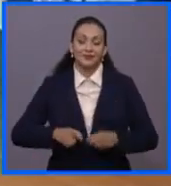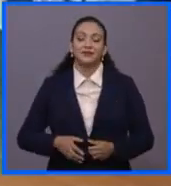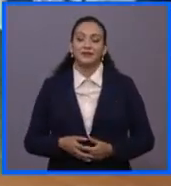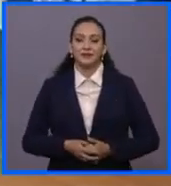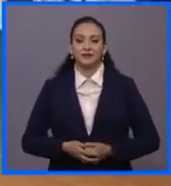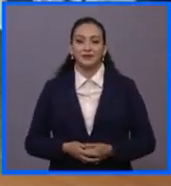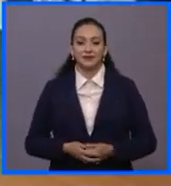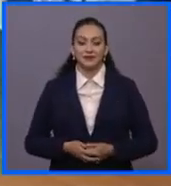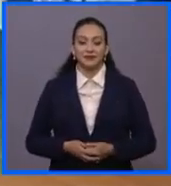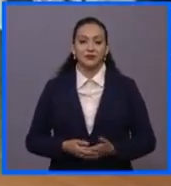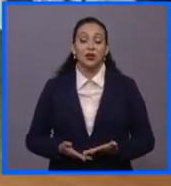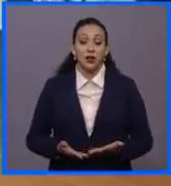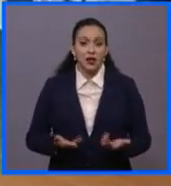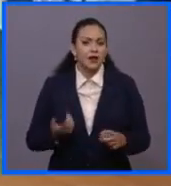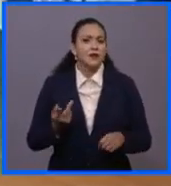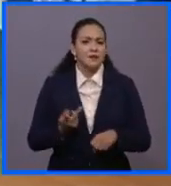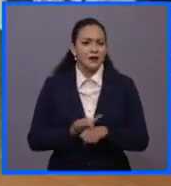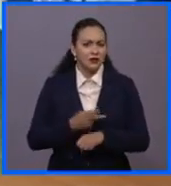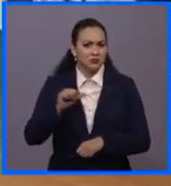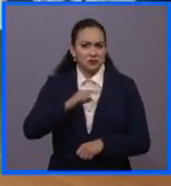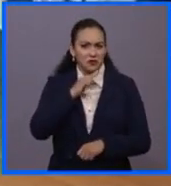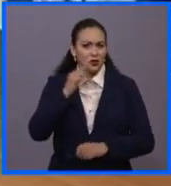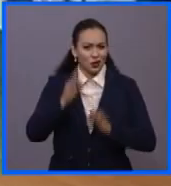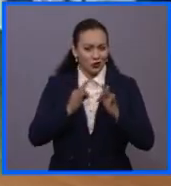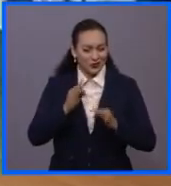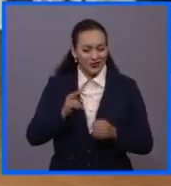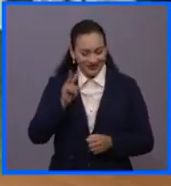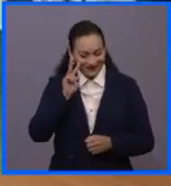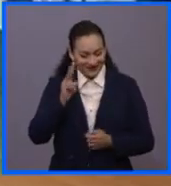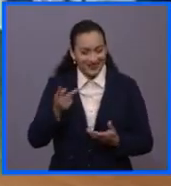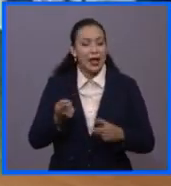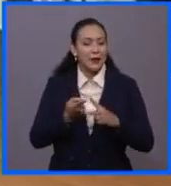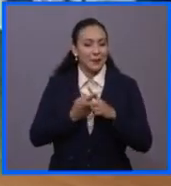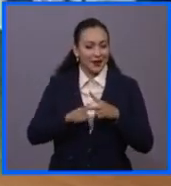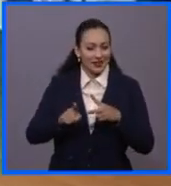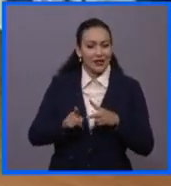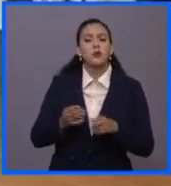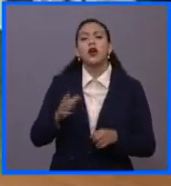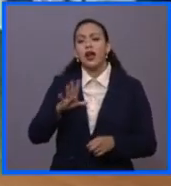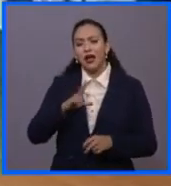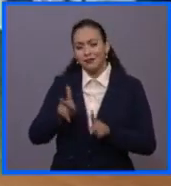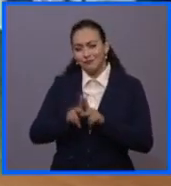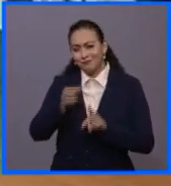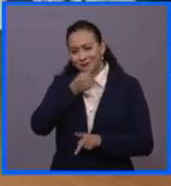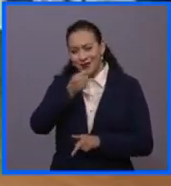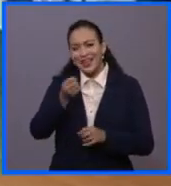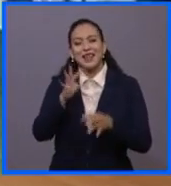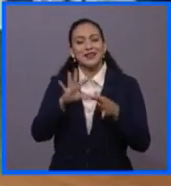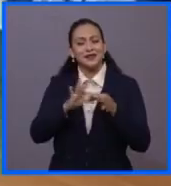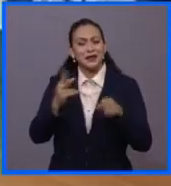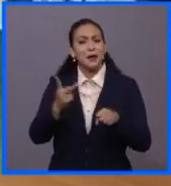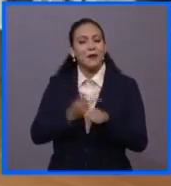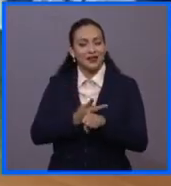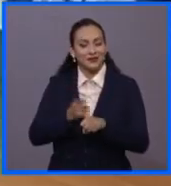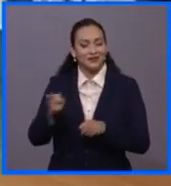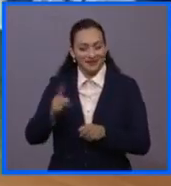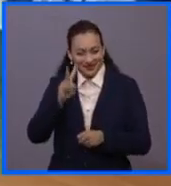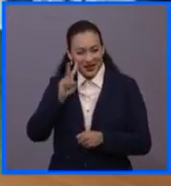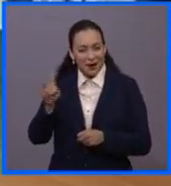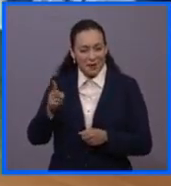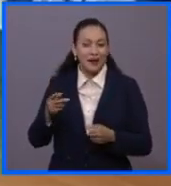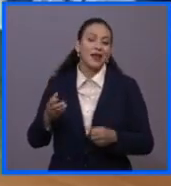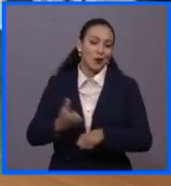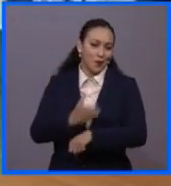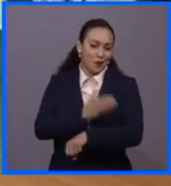todas las noticias. Abrimos precisamente con el reporte de mi compañero Mario López Peña con la información sobre la sesión que